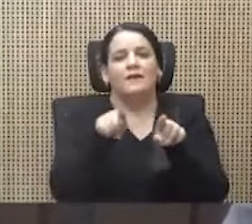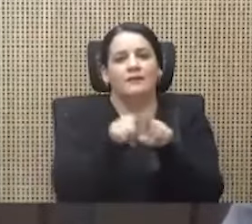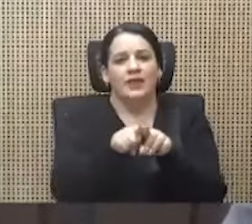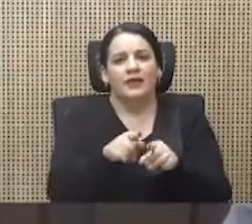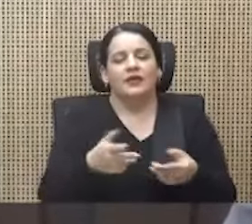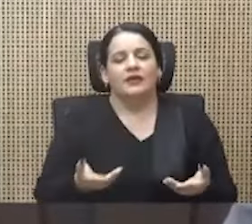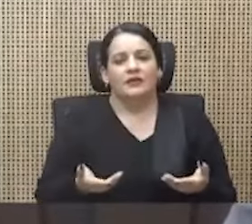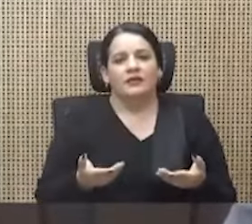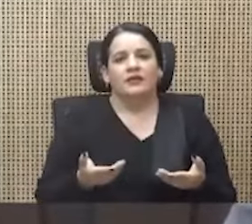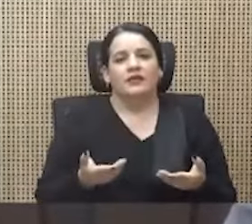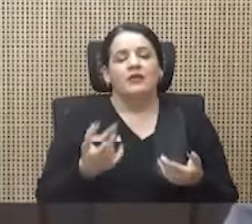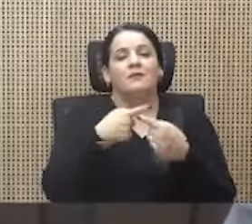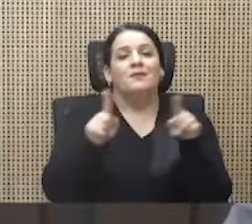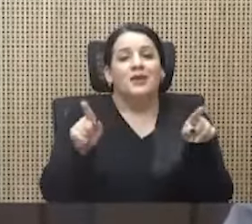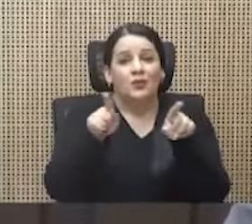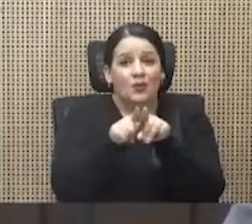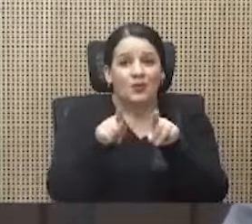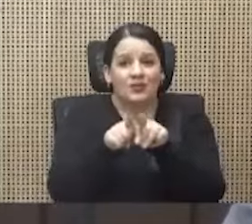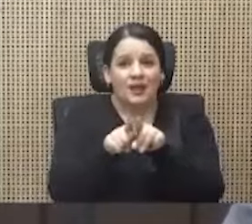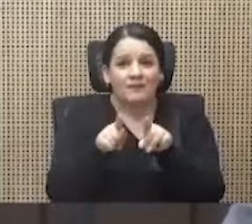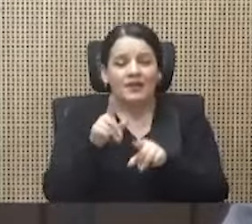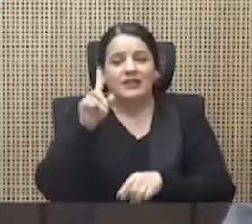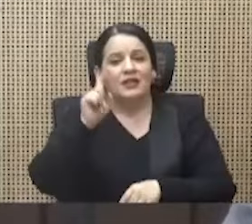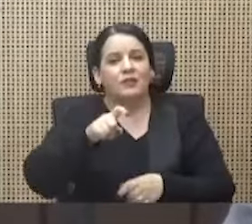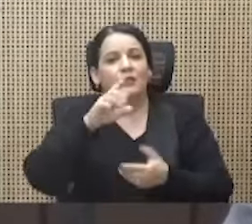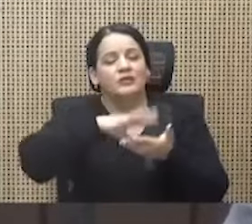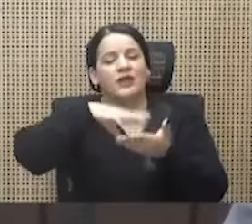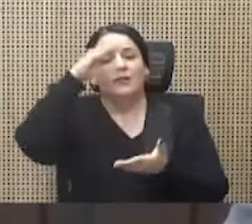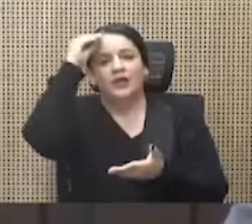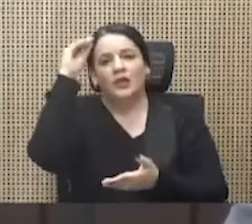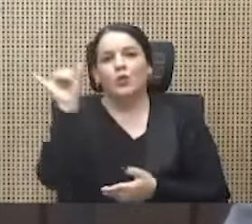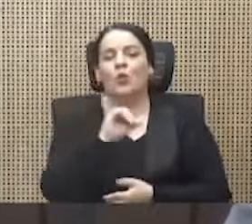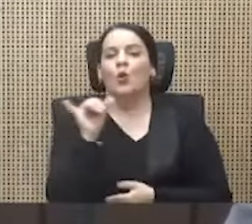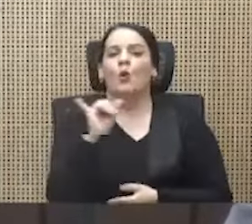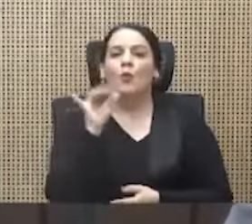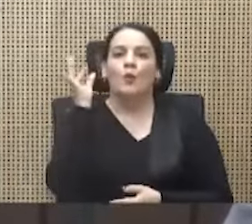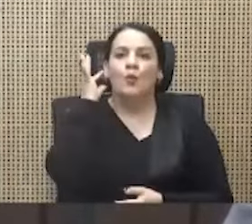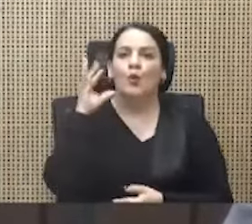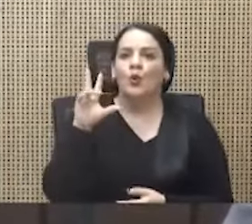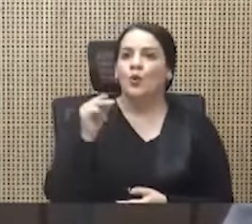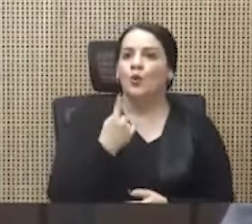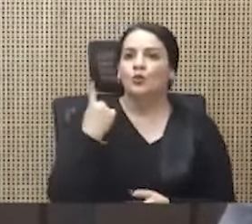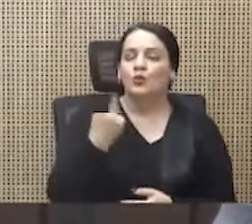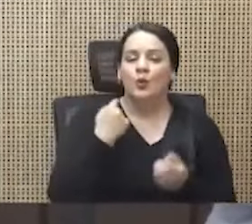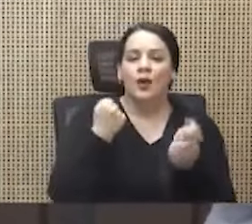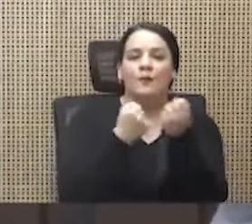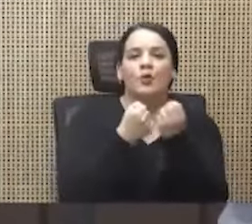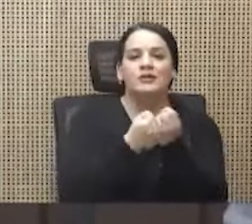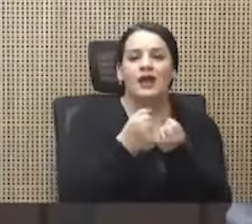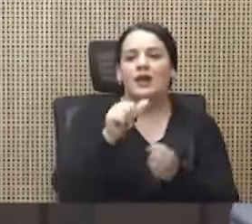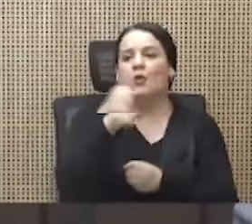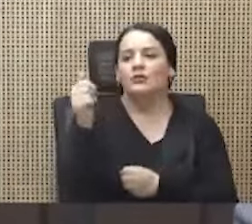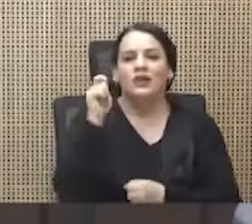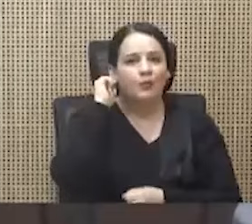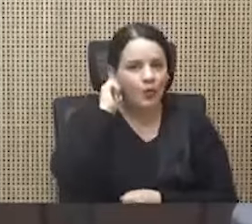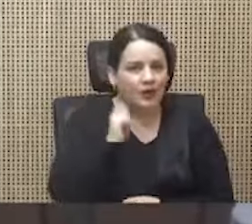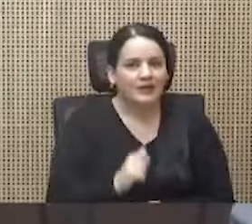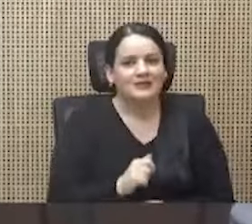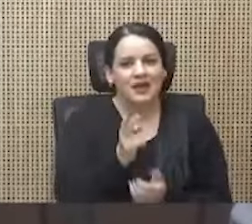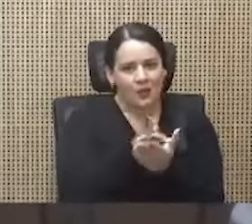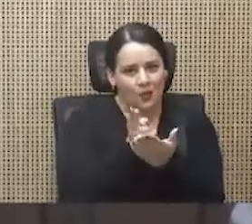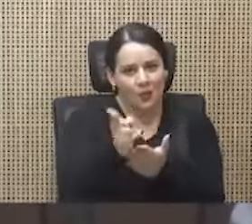Pero entonces también tenemos que aprender como mujeres no solo a ser sororas, a ser honestas, a